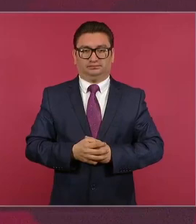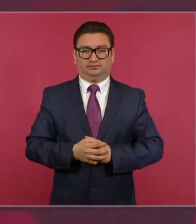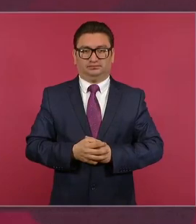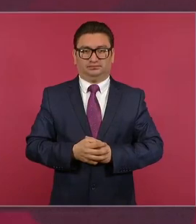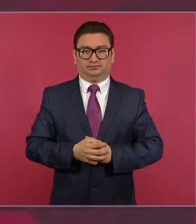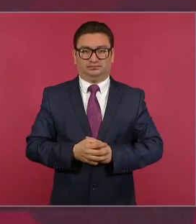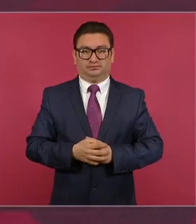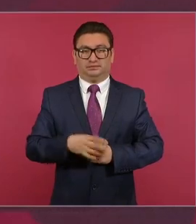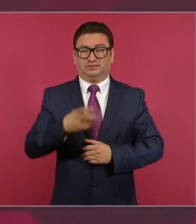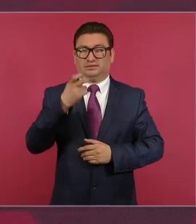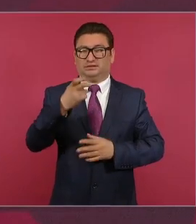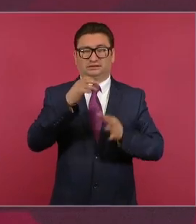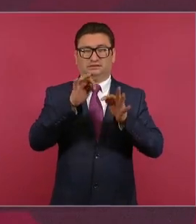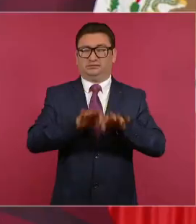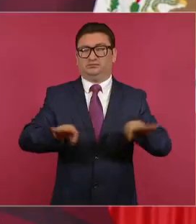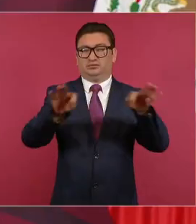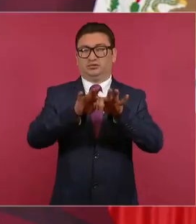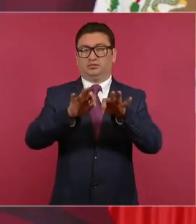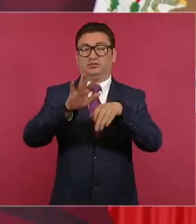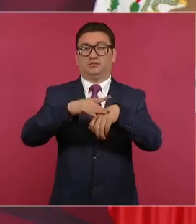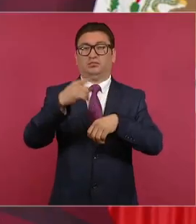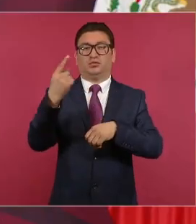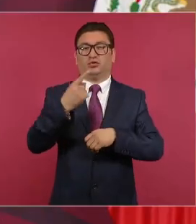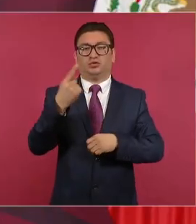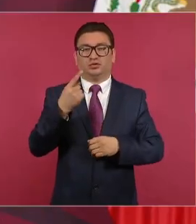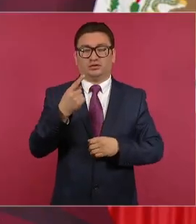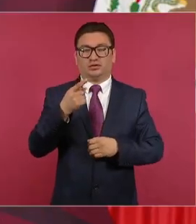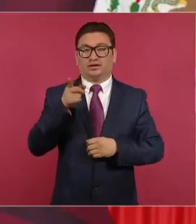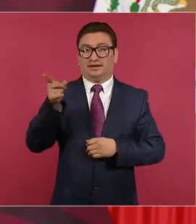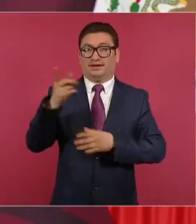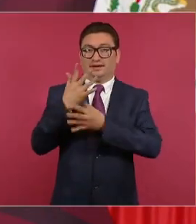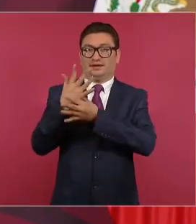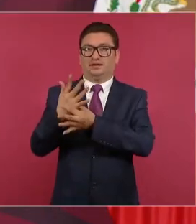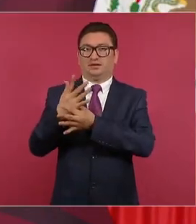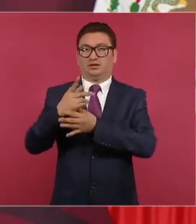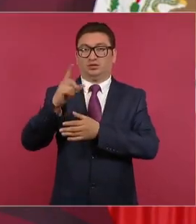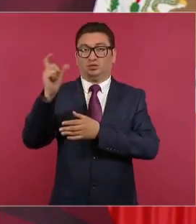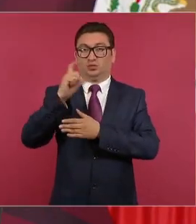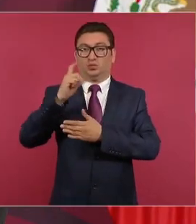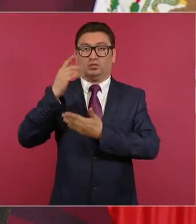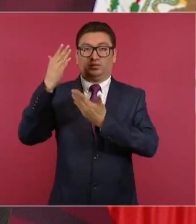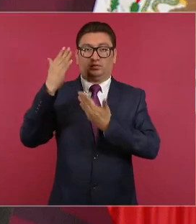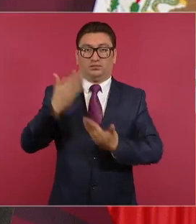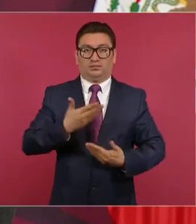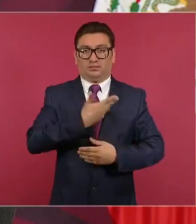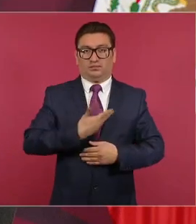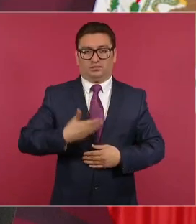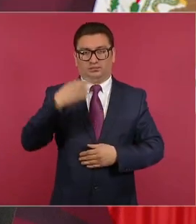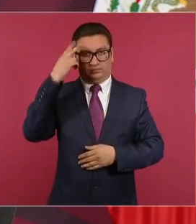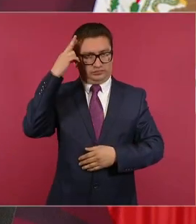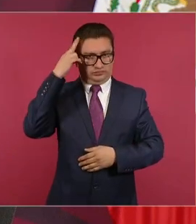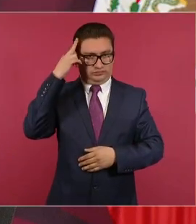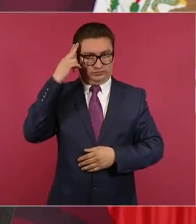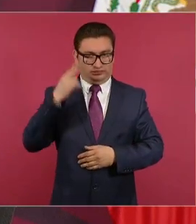Y es muy importante porque lo dice cuando está llegando Porfirio Díaz.